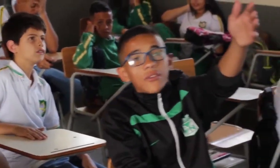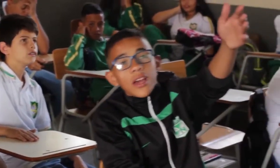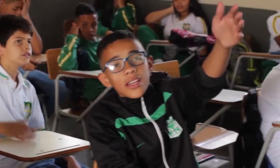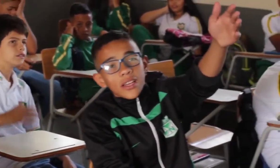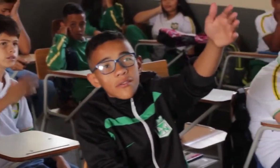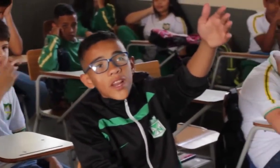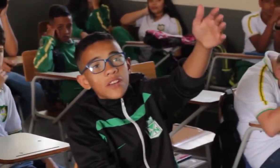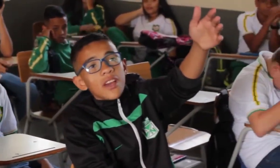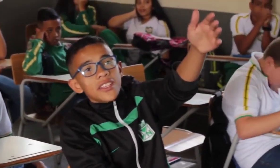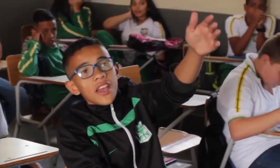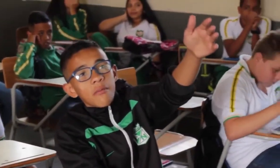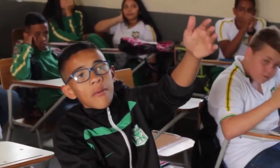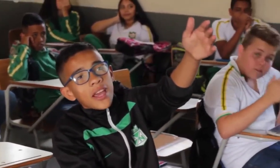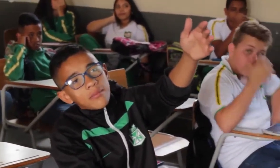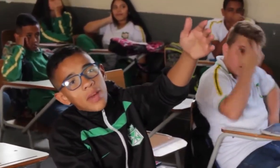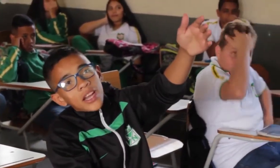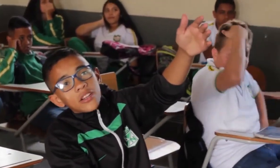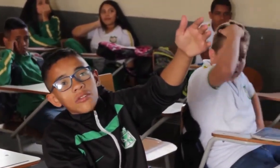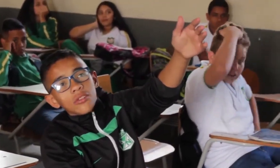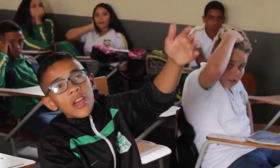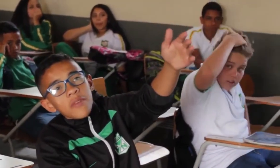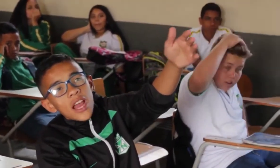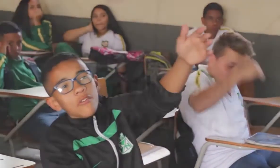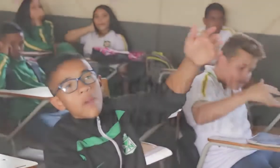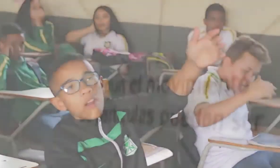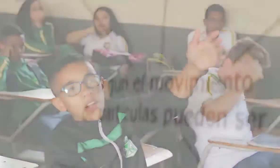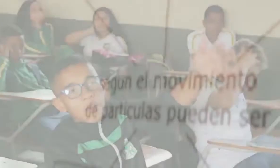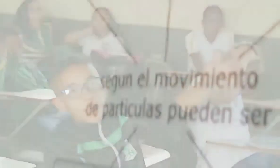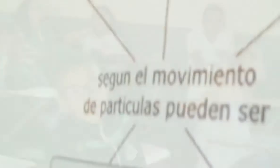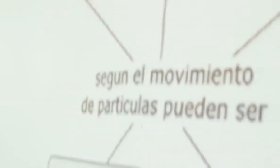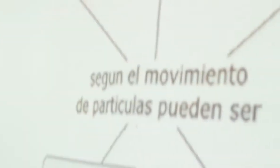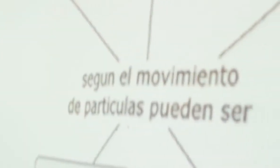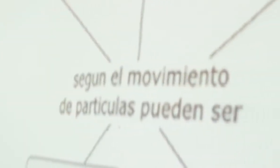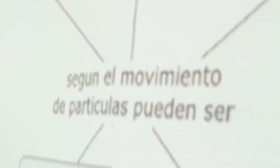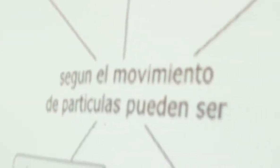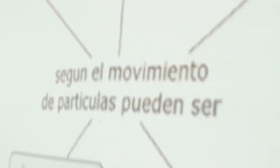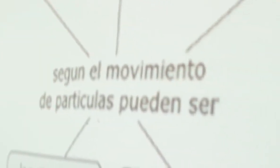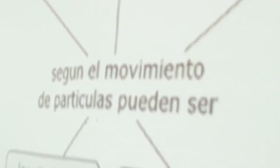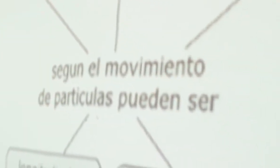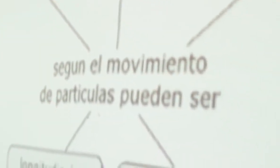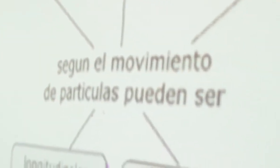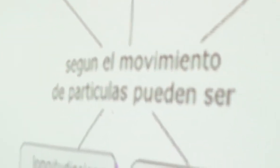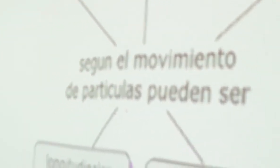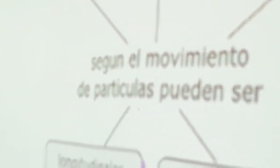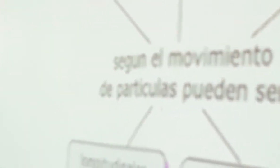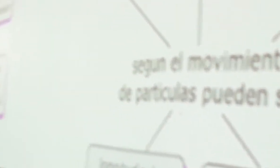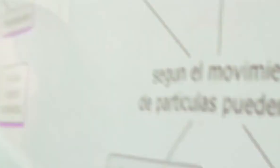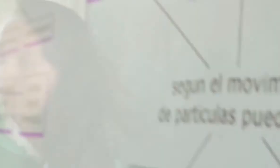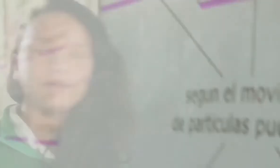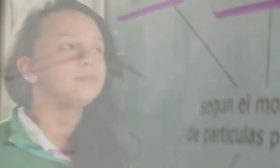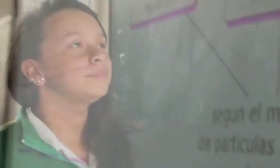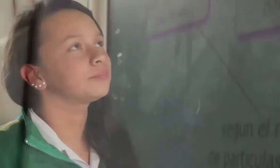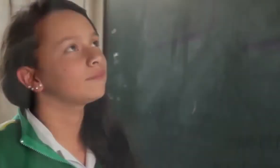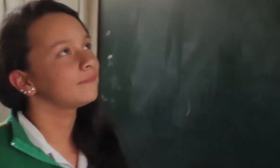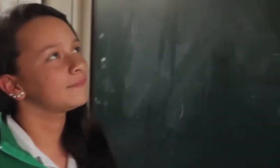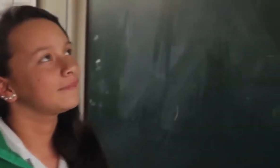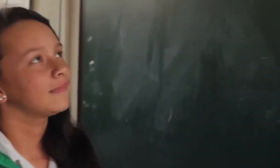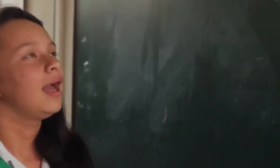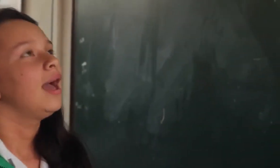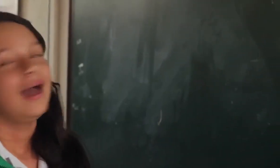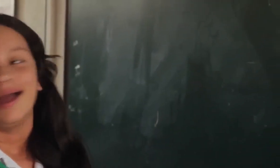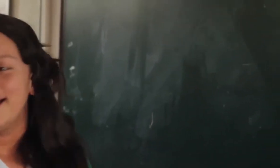Tercero, la realización de actividades haciendo uso consciente de la implementación de las TIC en el aula de